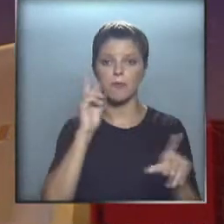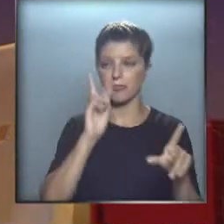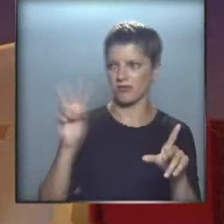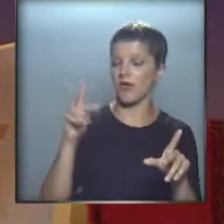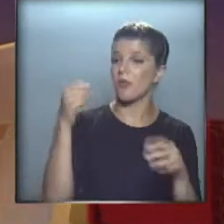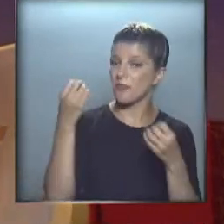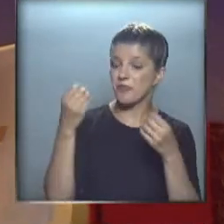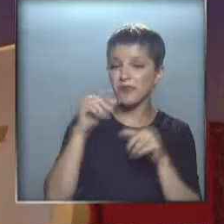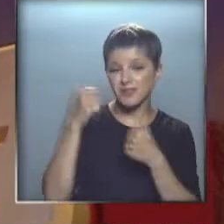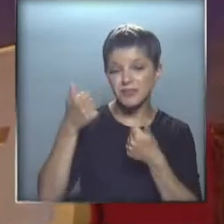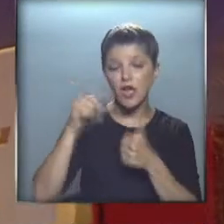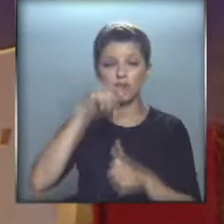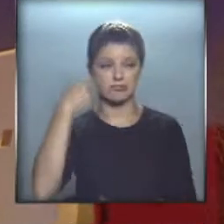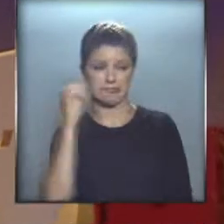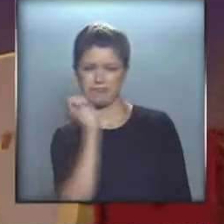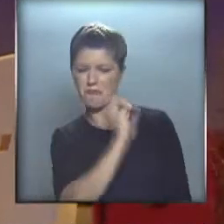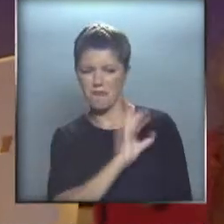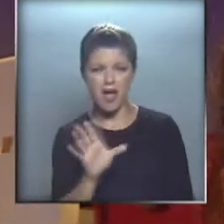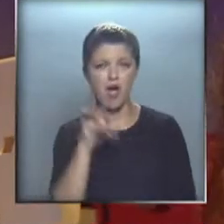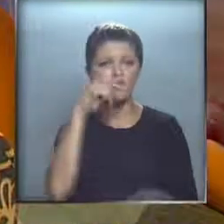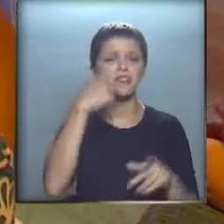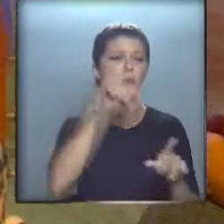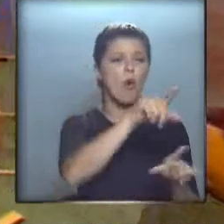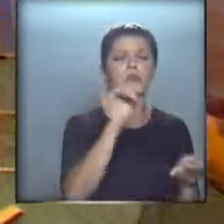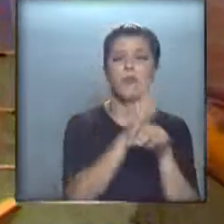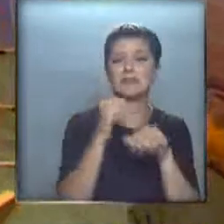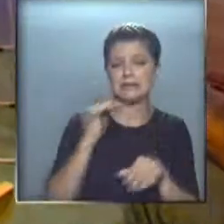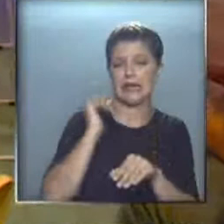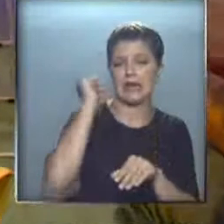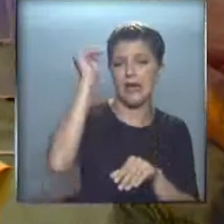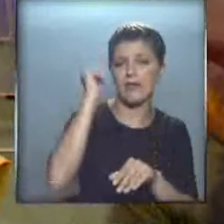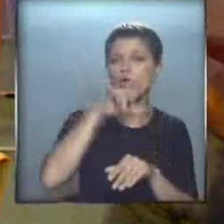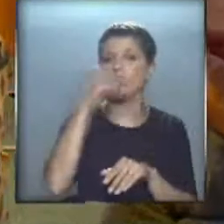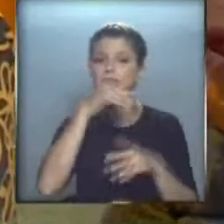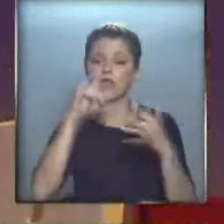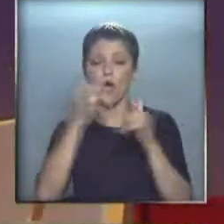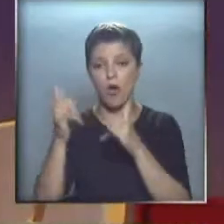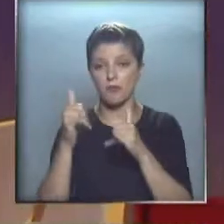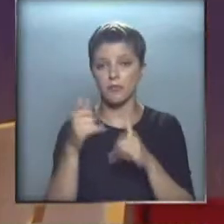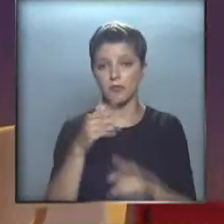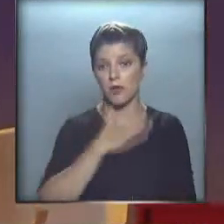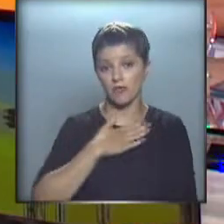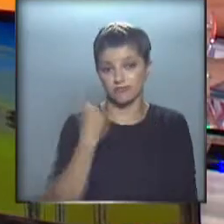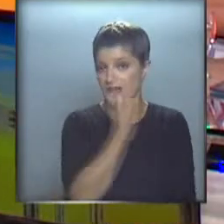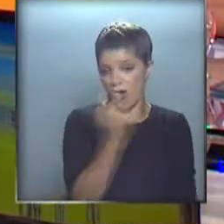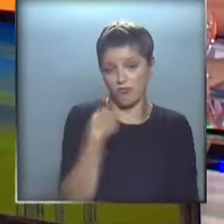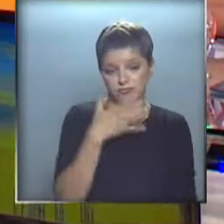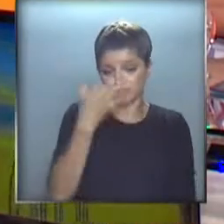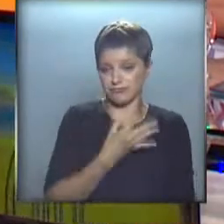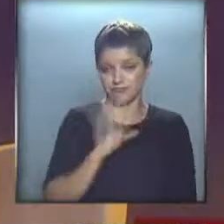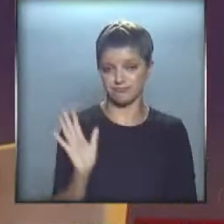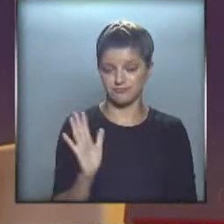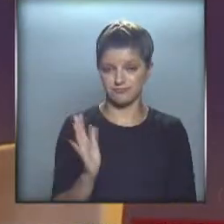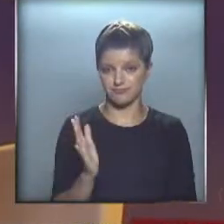queda bien algunos, otros que me quedan mal, otros que me hacía más grande, más chica. Pero al final es tu corte, es lo que uno se quiere hacer, no es